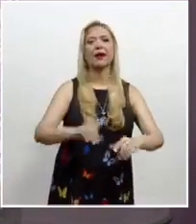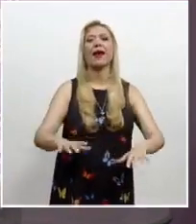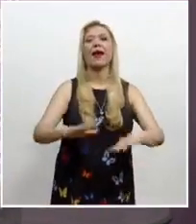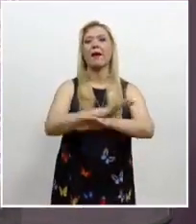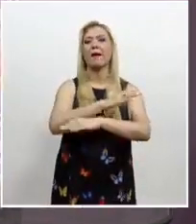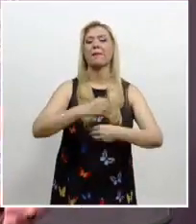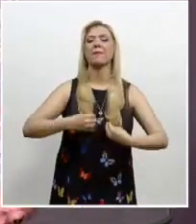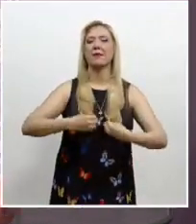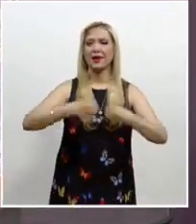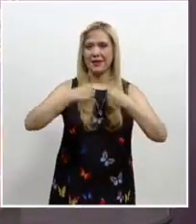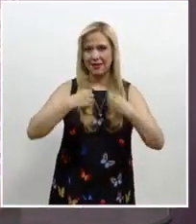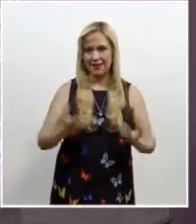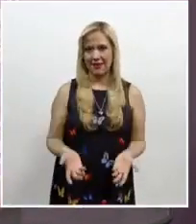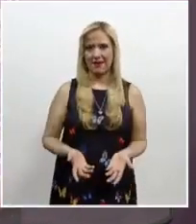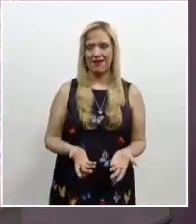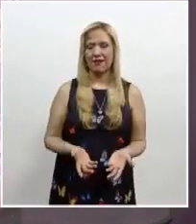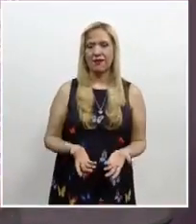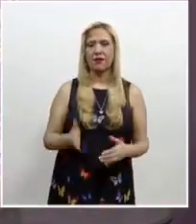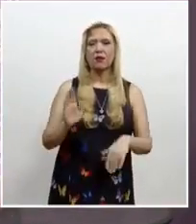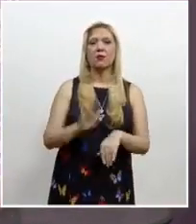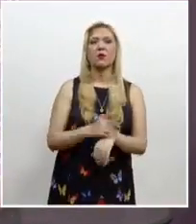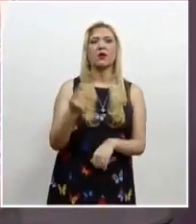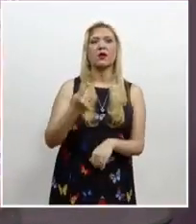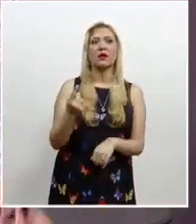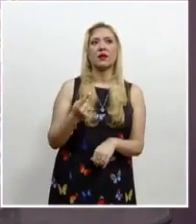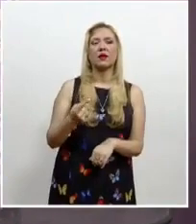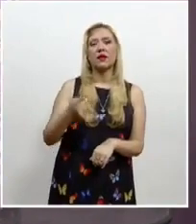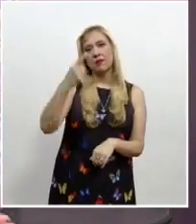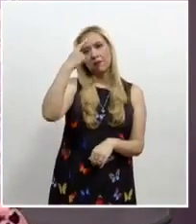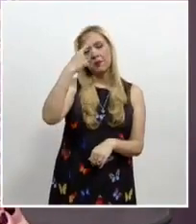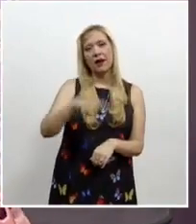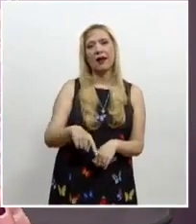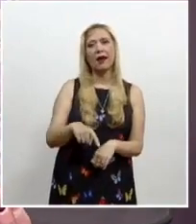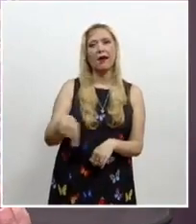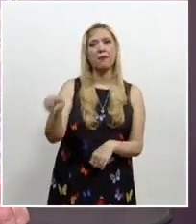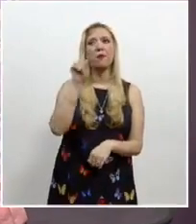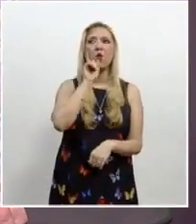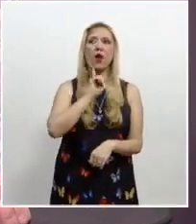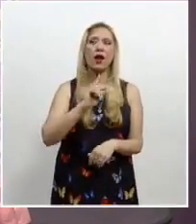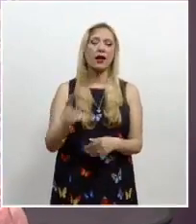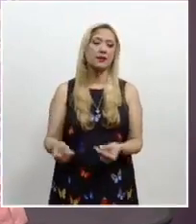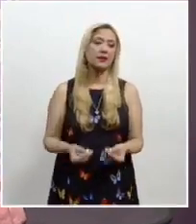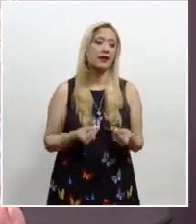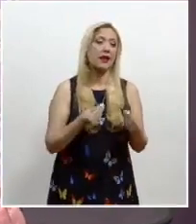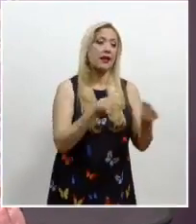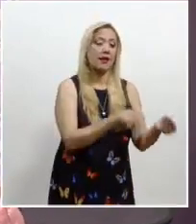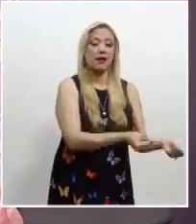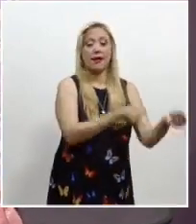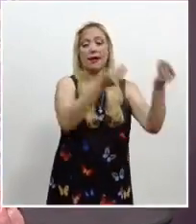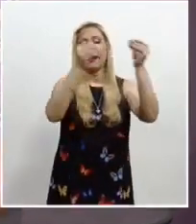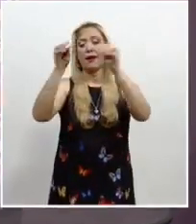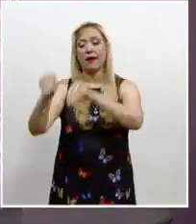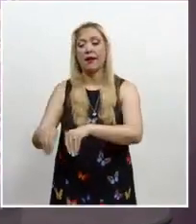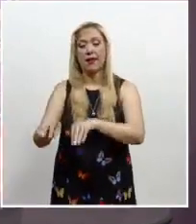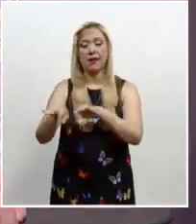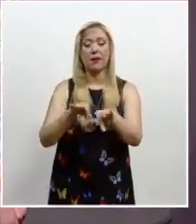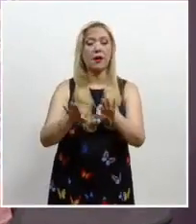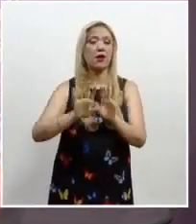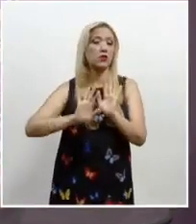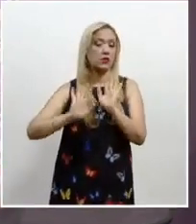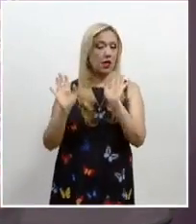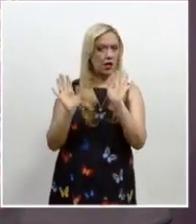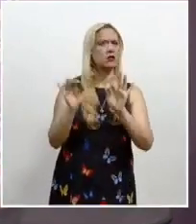decimos que no solo es que el sistema sirva para incorporar a las mujeres al mercado de trabajo, que